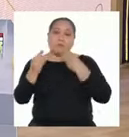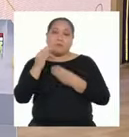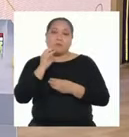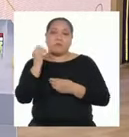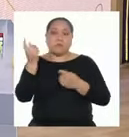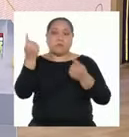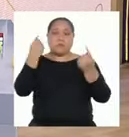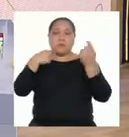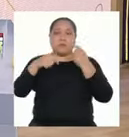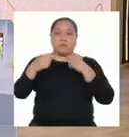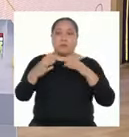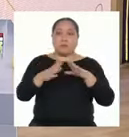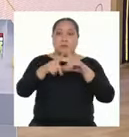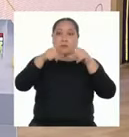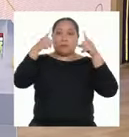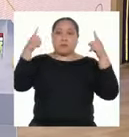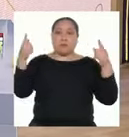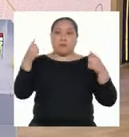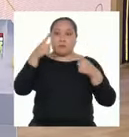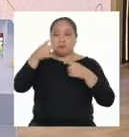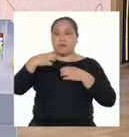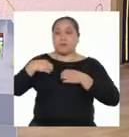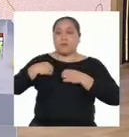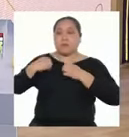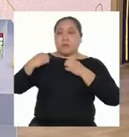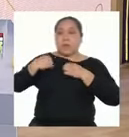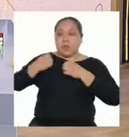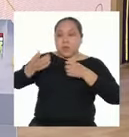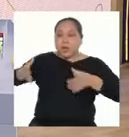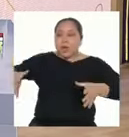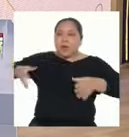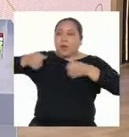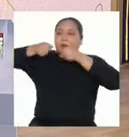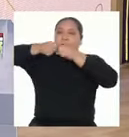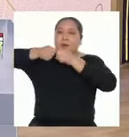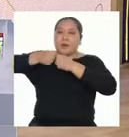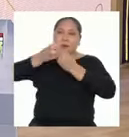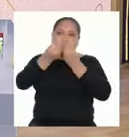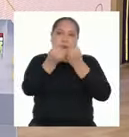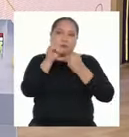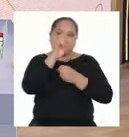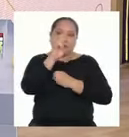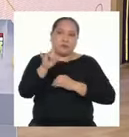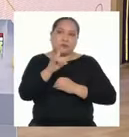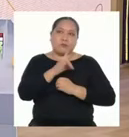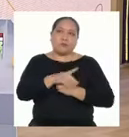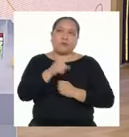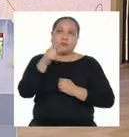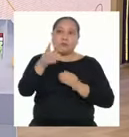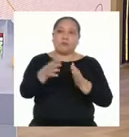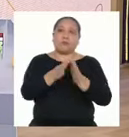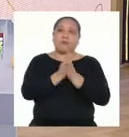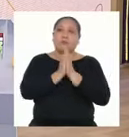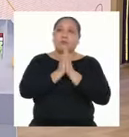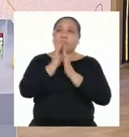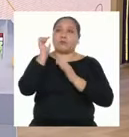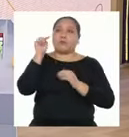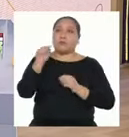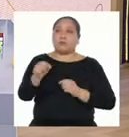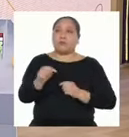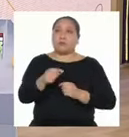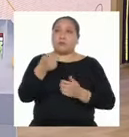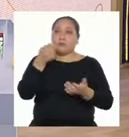de preferencia, debes ir con bolsas de tela o de varios usos, porque si pides una